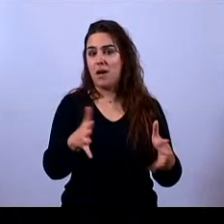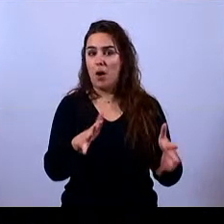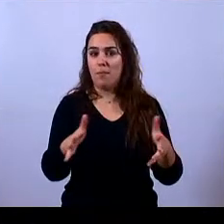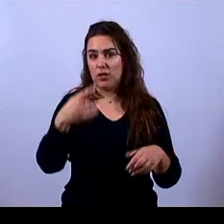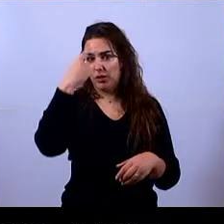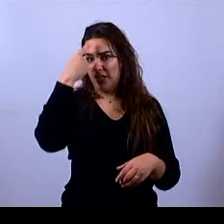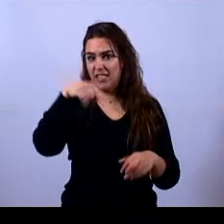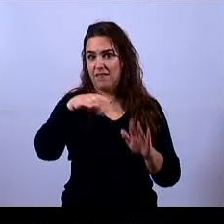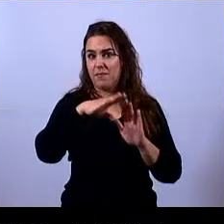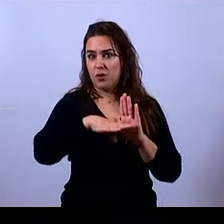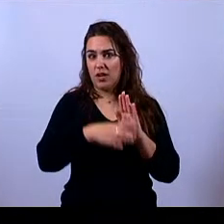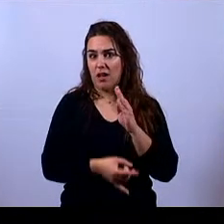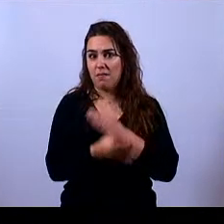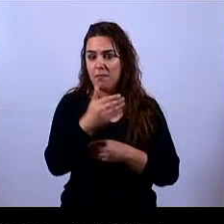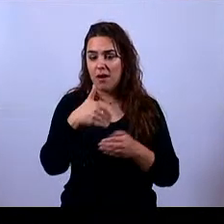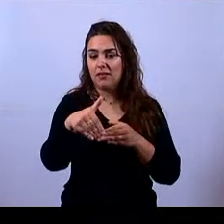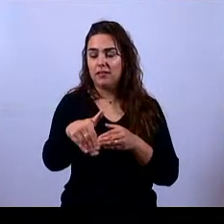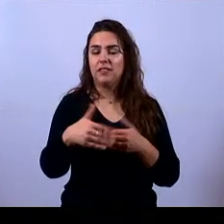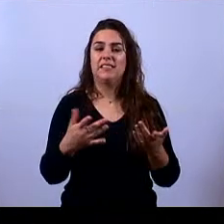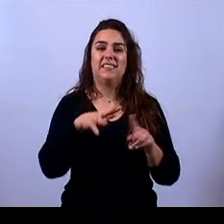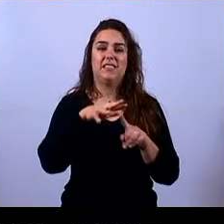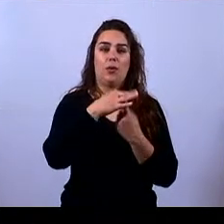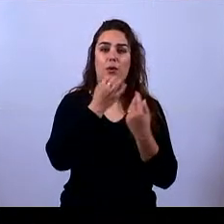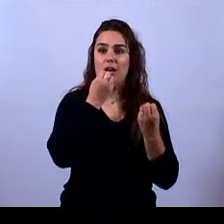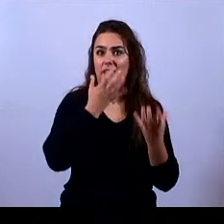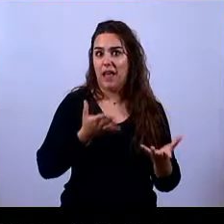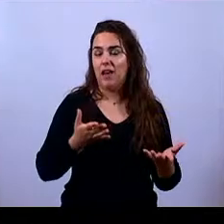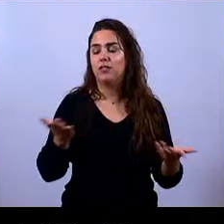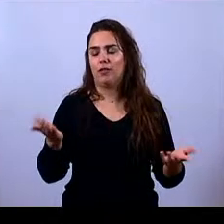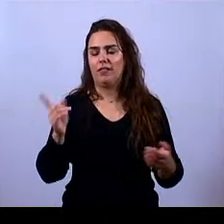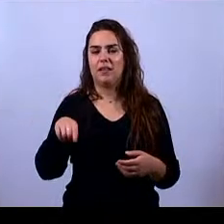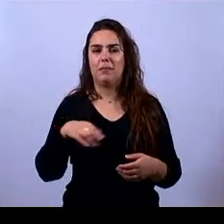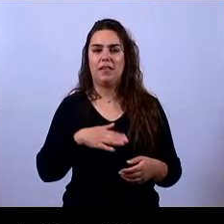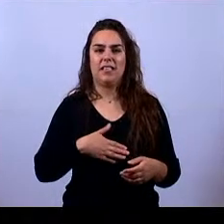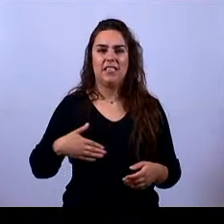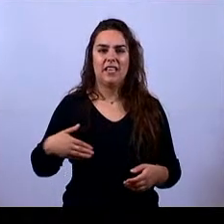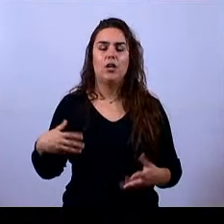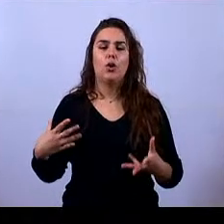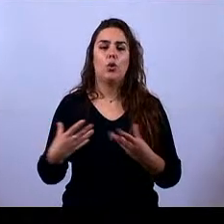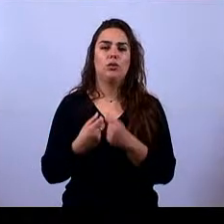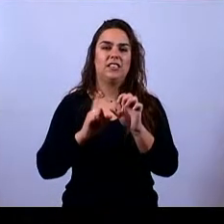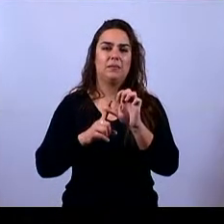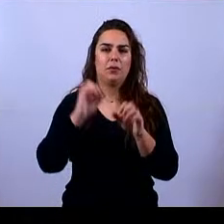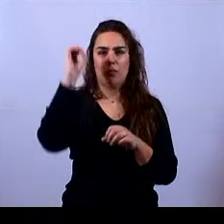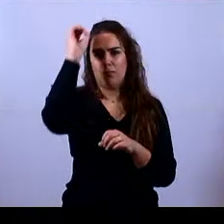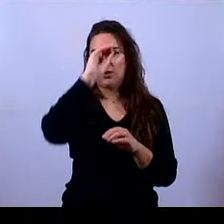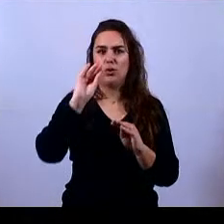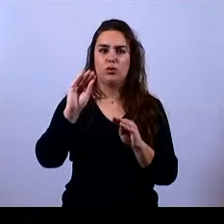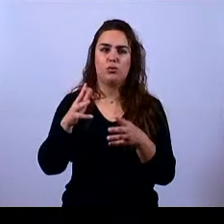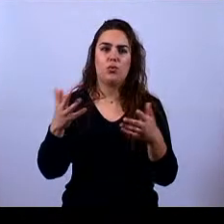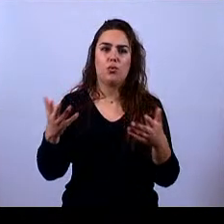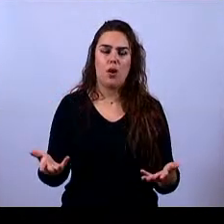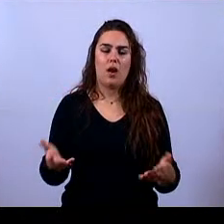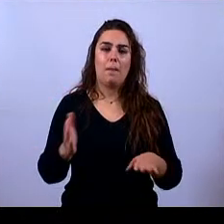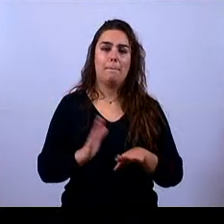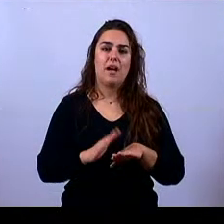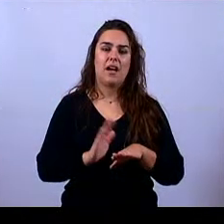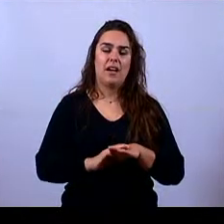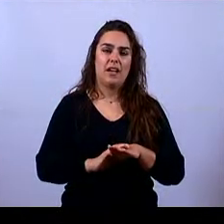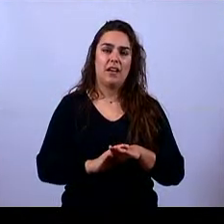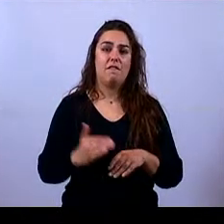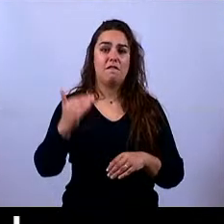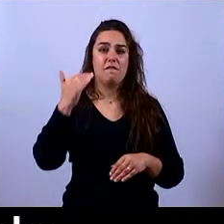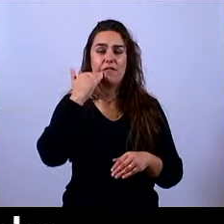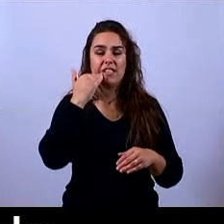la programación, en qué situación está todo eso. Y quería también la opinión de la Junta de Extremadura acerca de cambiar la fecha